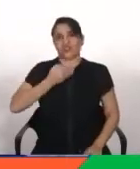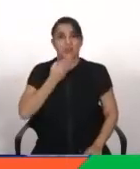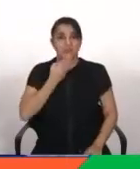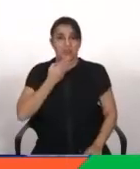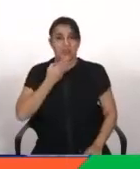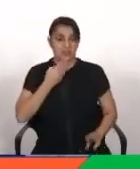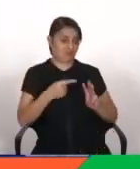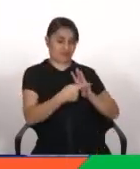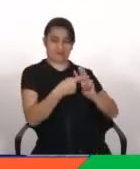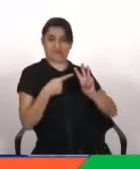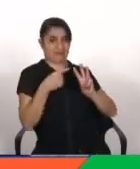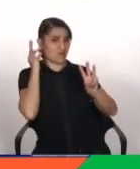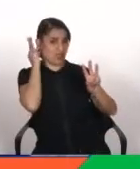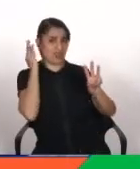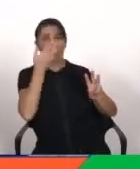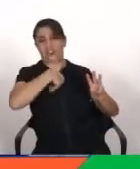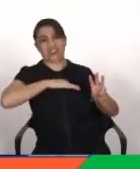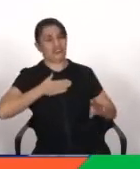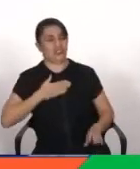también.